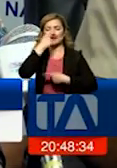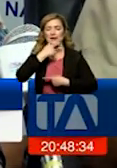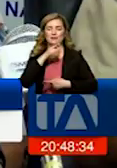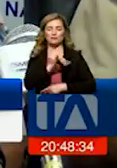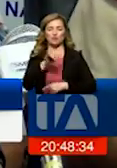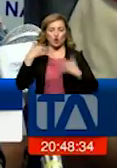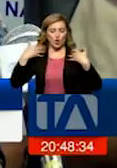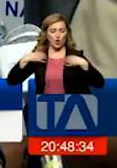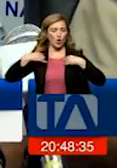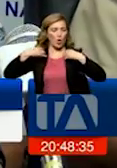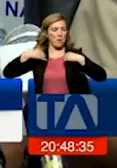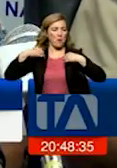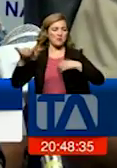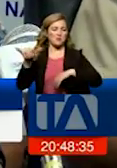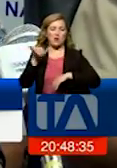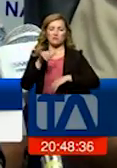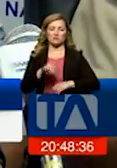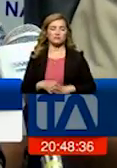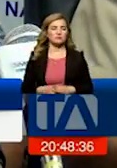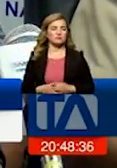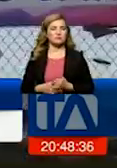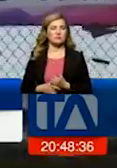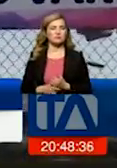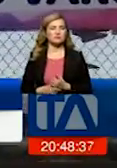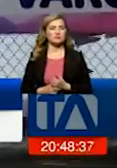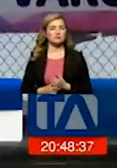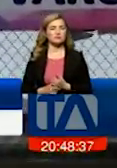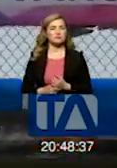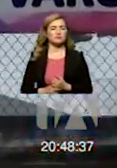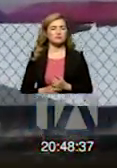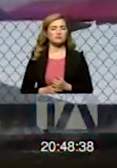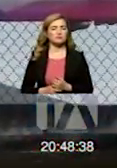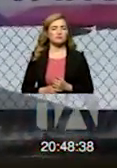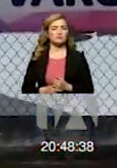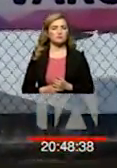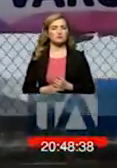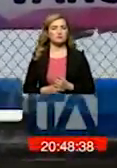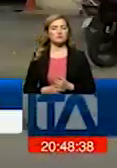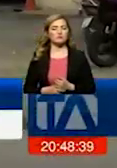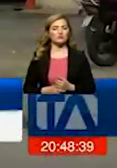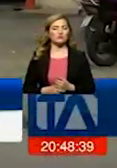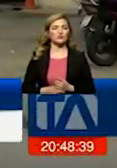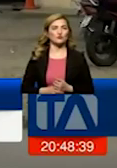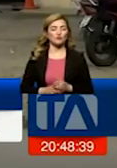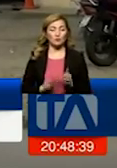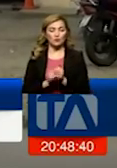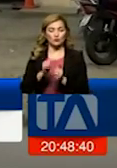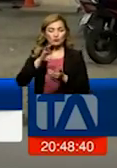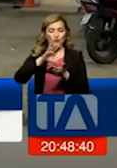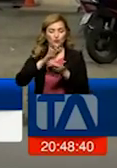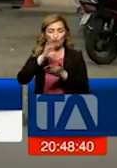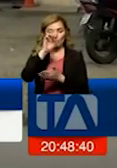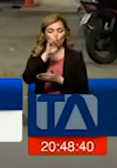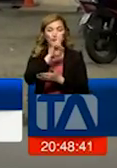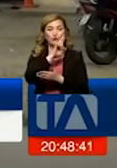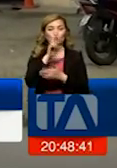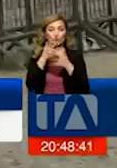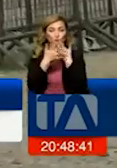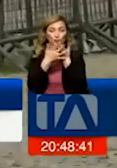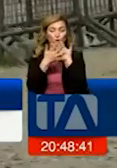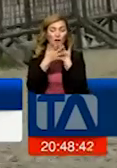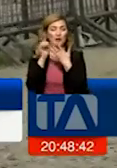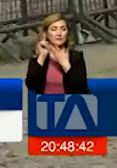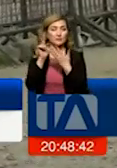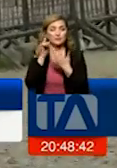y vestimenta que llevaban los sospechosos del evento. Mientras tanto, y luego del incidente, en el centro de rehabilitación de varones, la